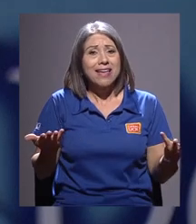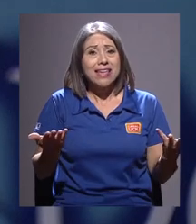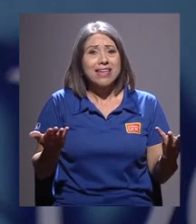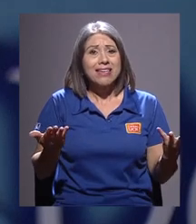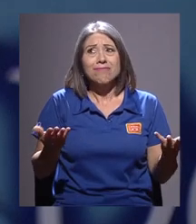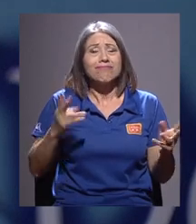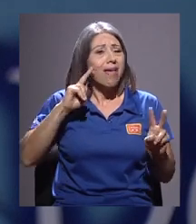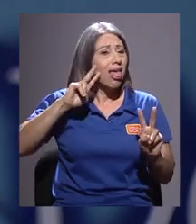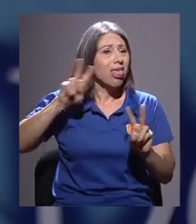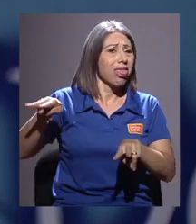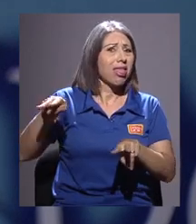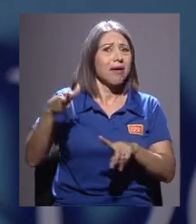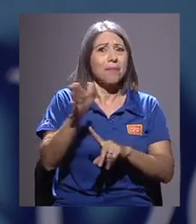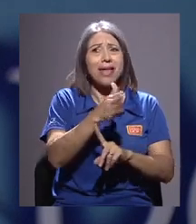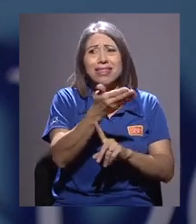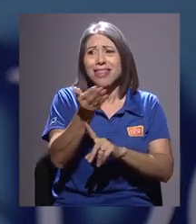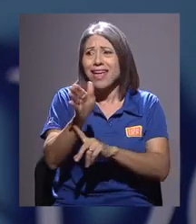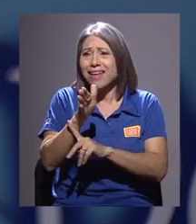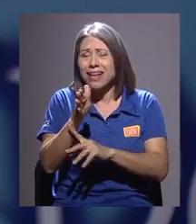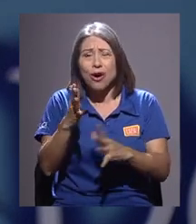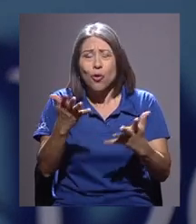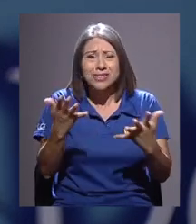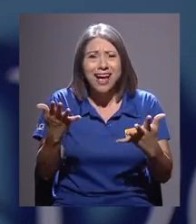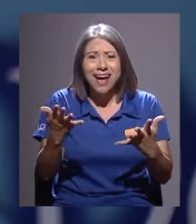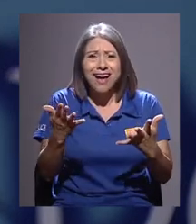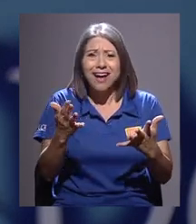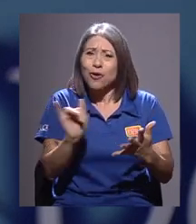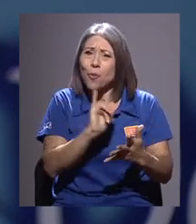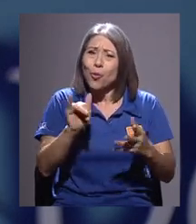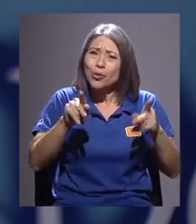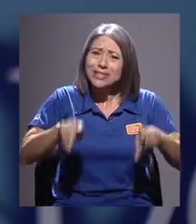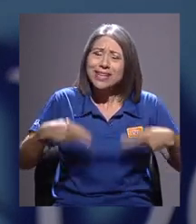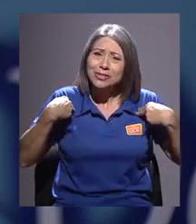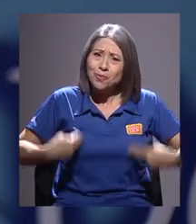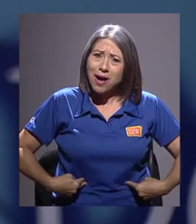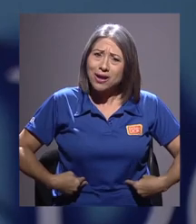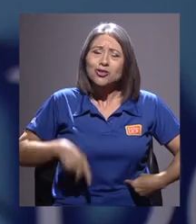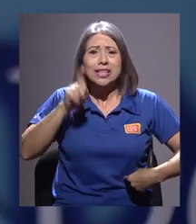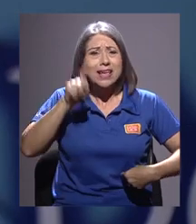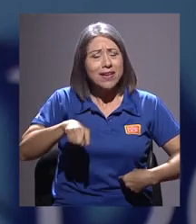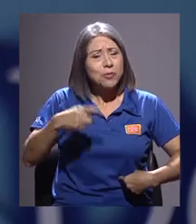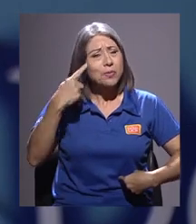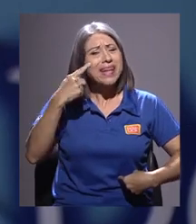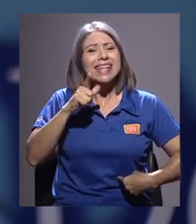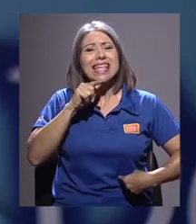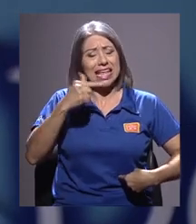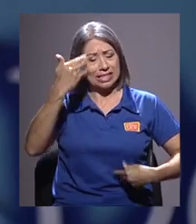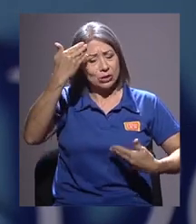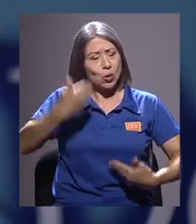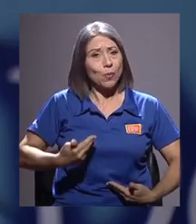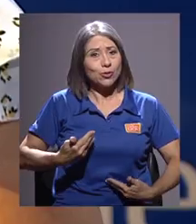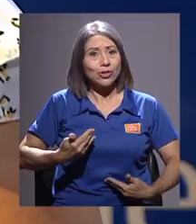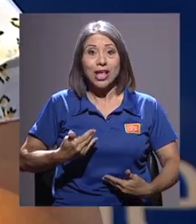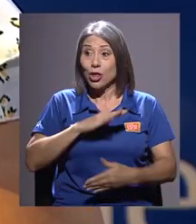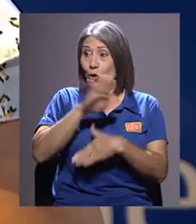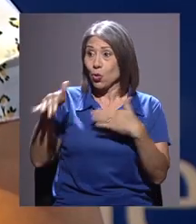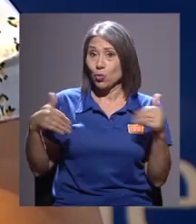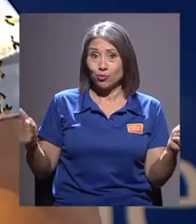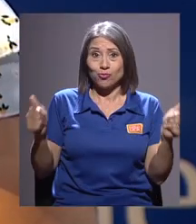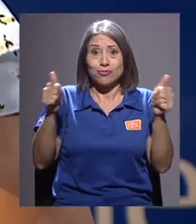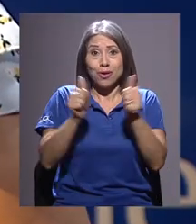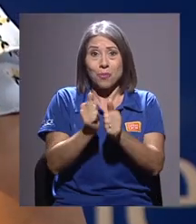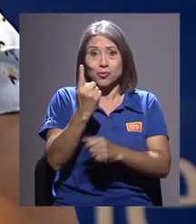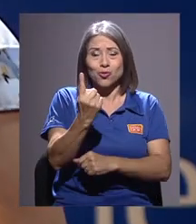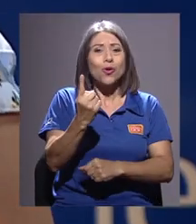inclusive del lado del asunto de banderas como seres humanos vayamos plenamente a lo que somos que seamos una secreta